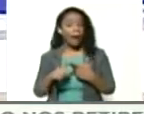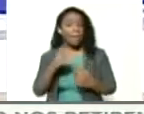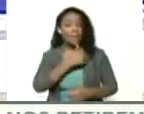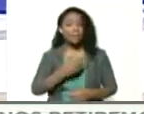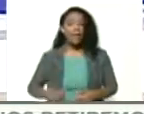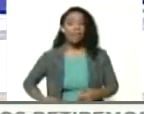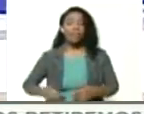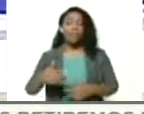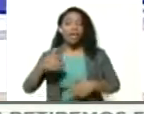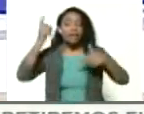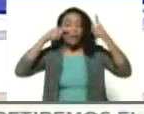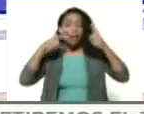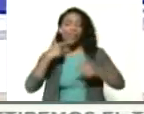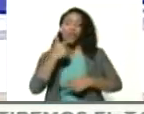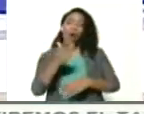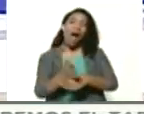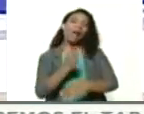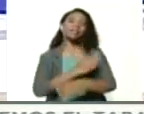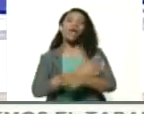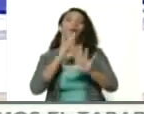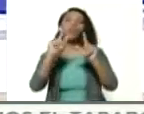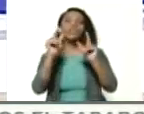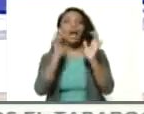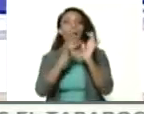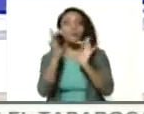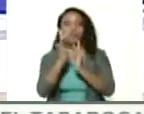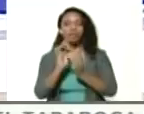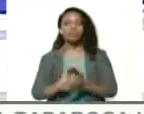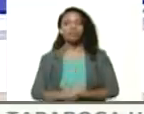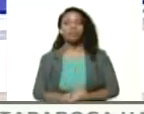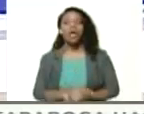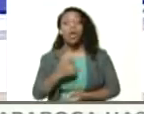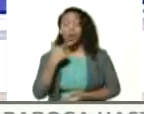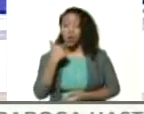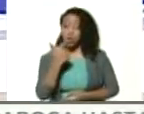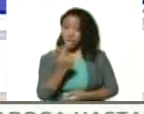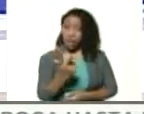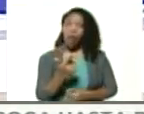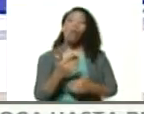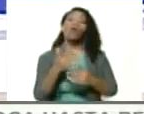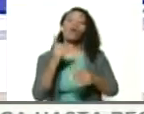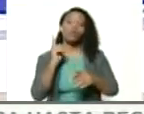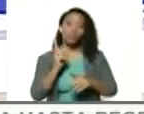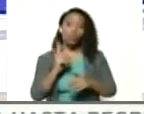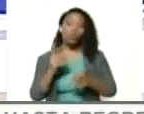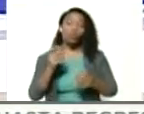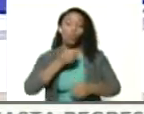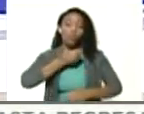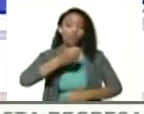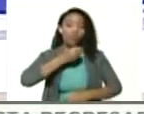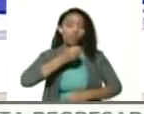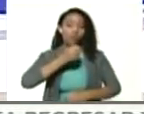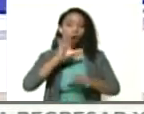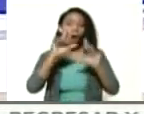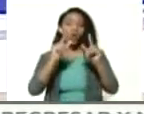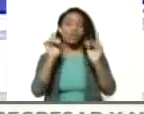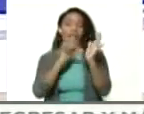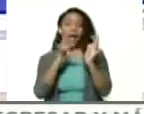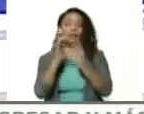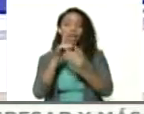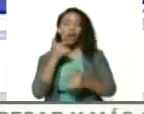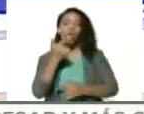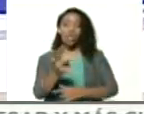dijo antes del 11 de abril, lo dijo durante su alocución del 11 de abril en la